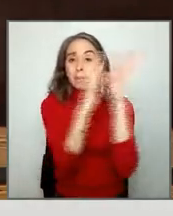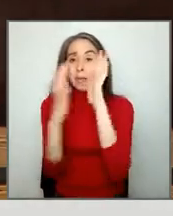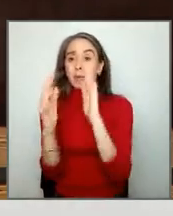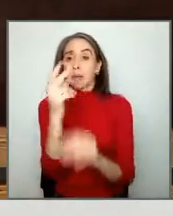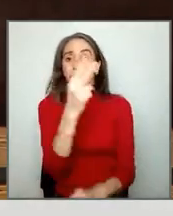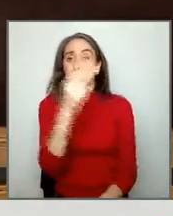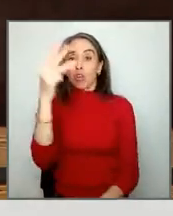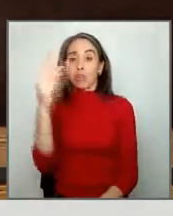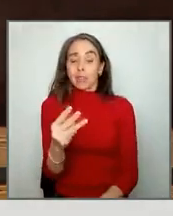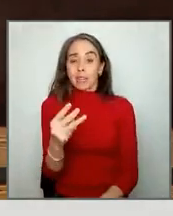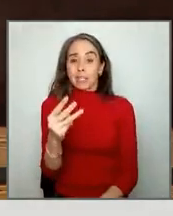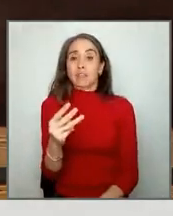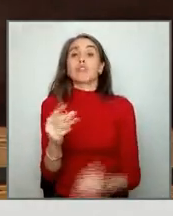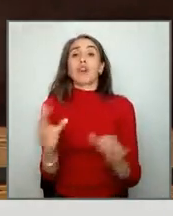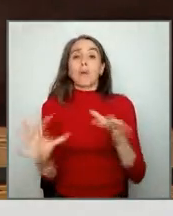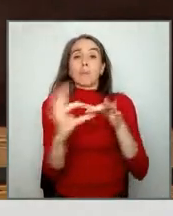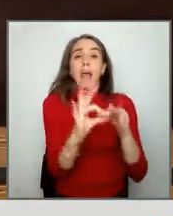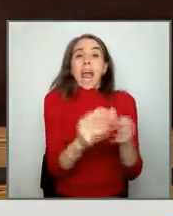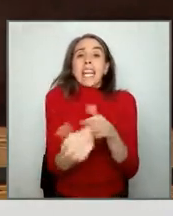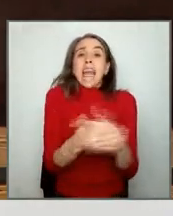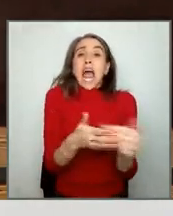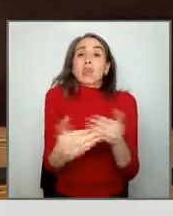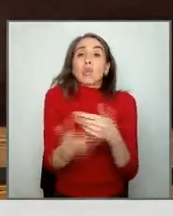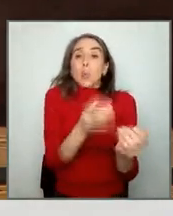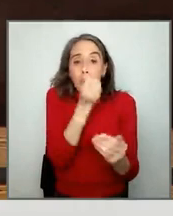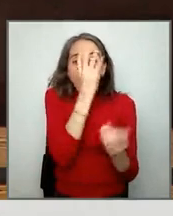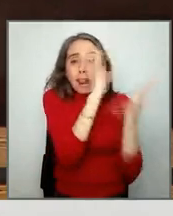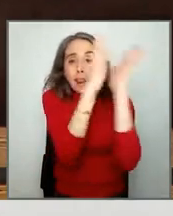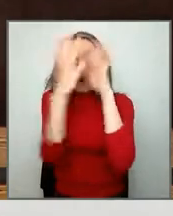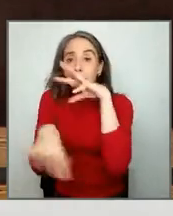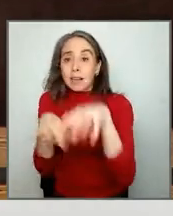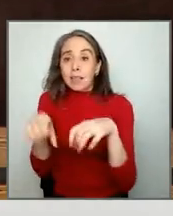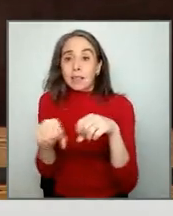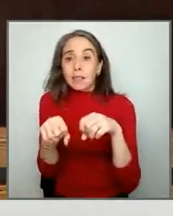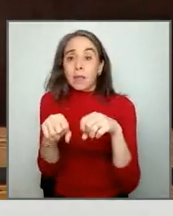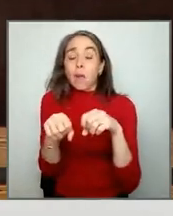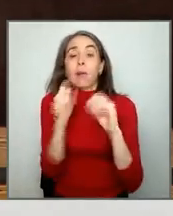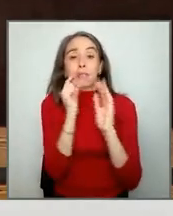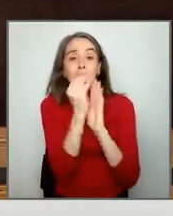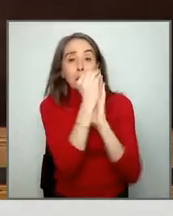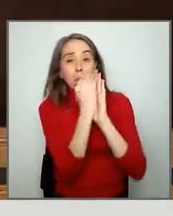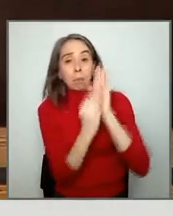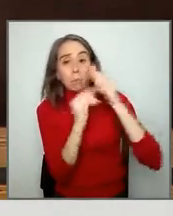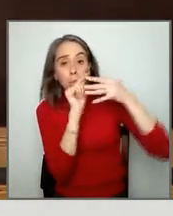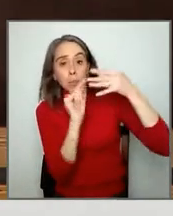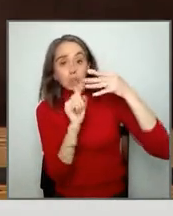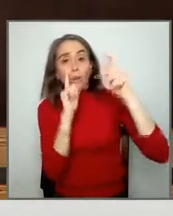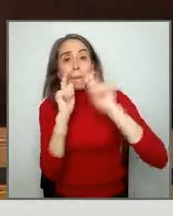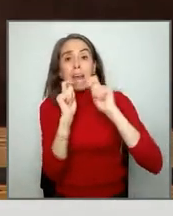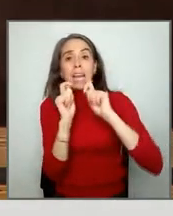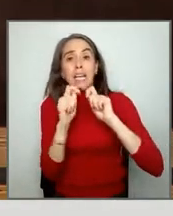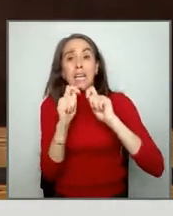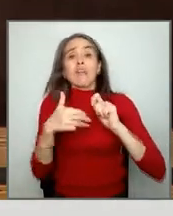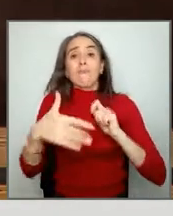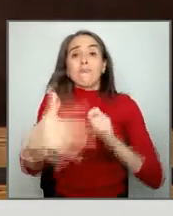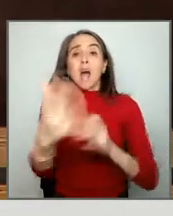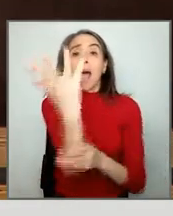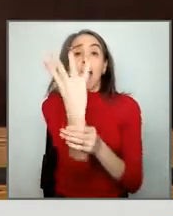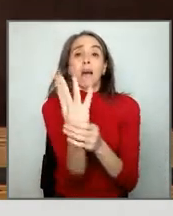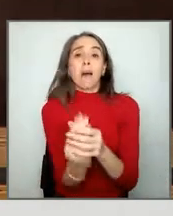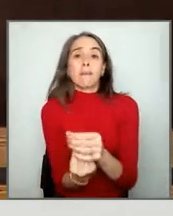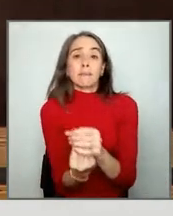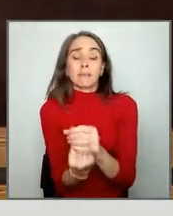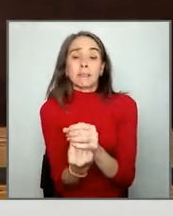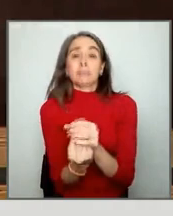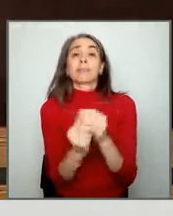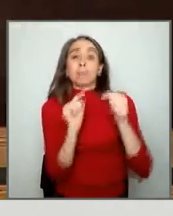ecosistemas nativos se encuentran en alguna categoría de amenaza estas categorías de amenaza